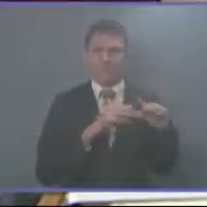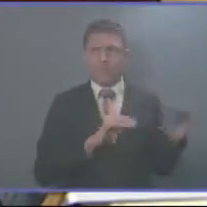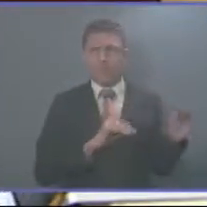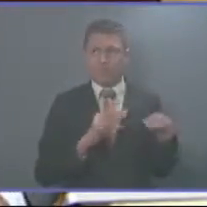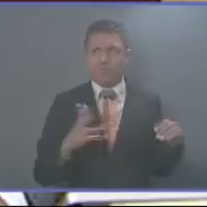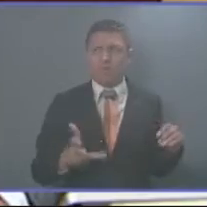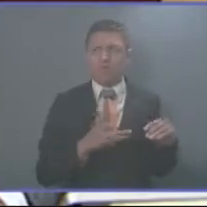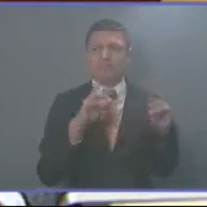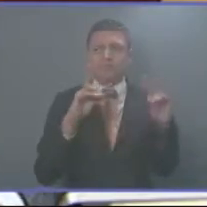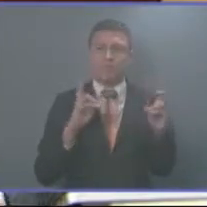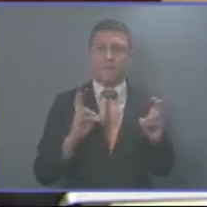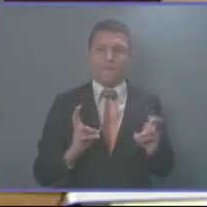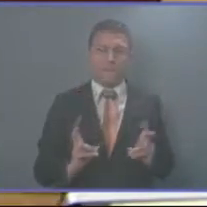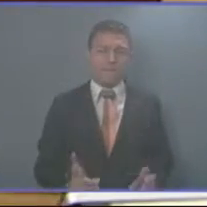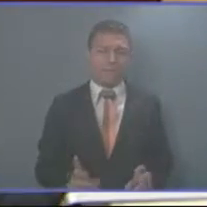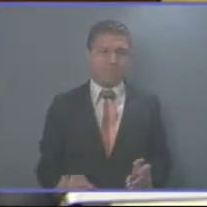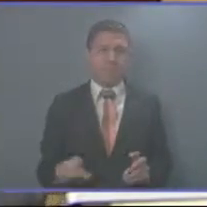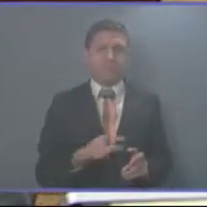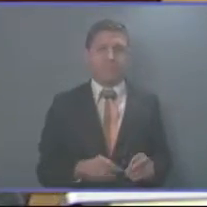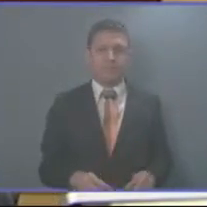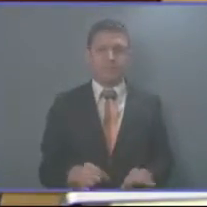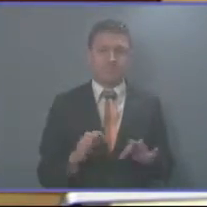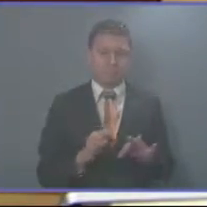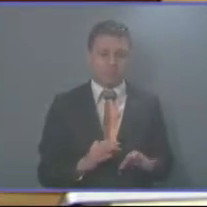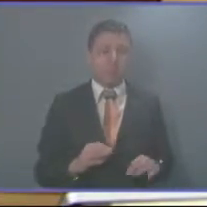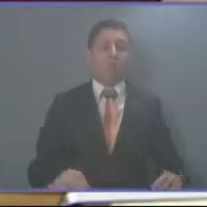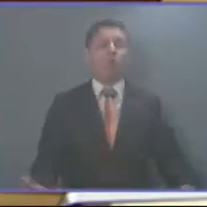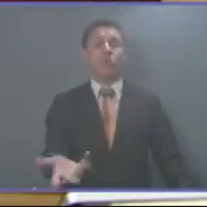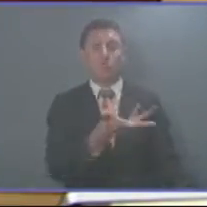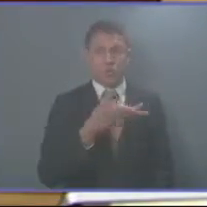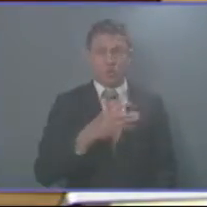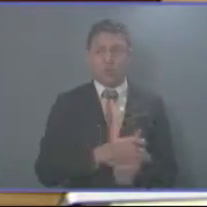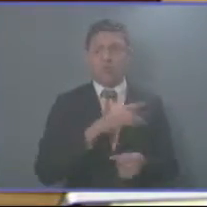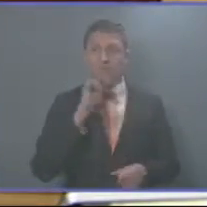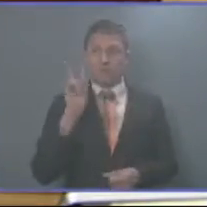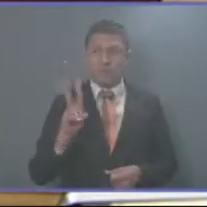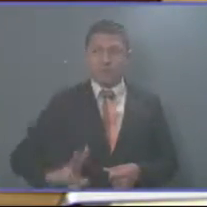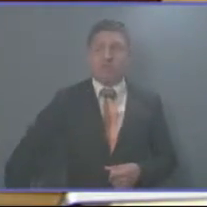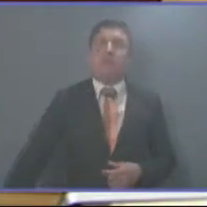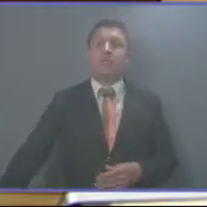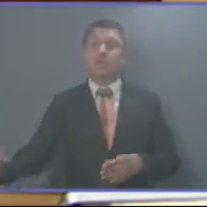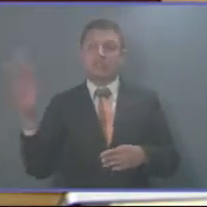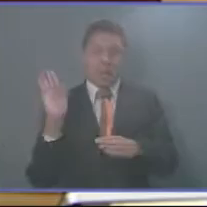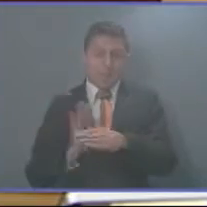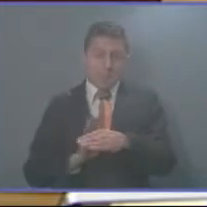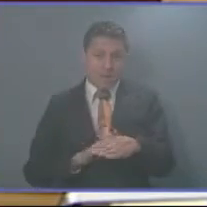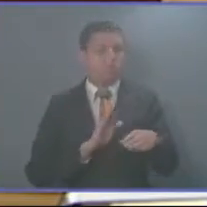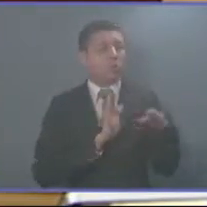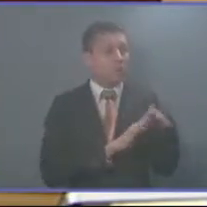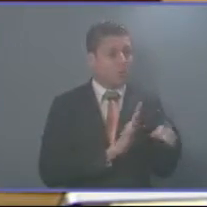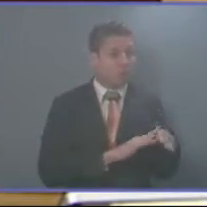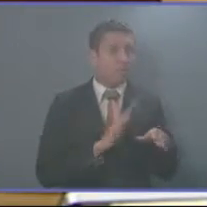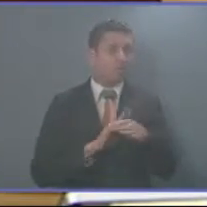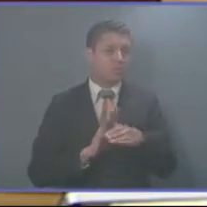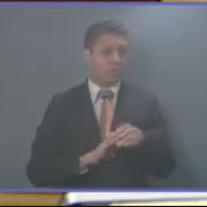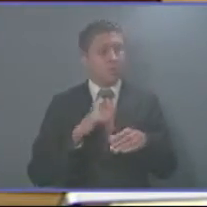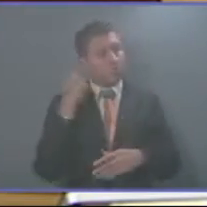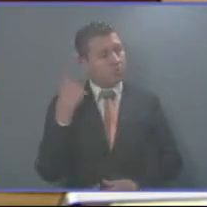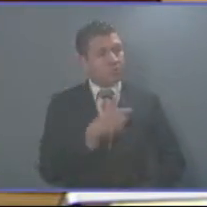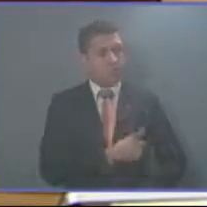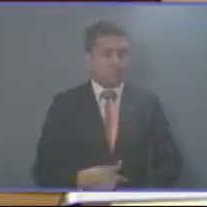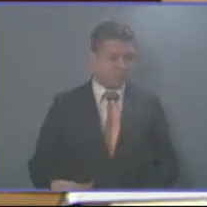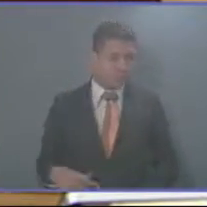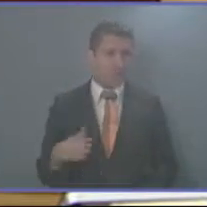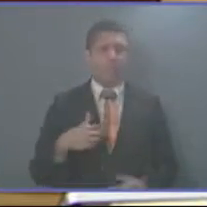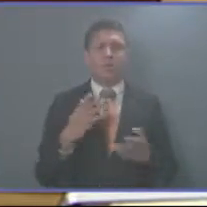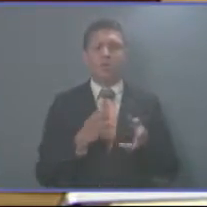todas esas normativas. Es por eso que nosotros, el FMLN, insistimos en la propuesta, presidente, y